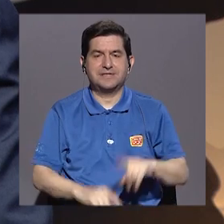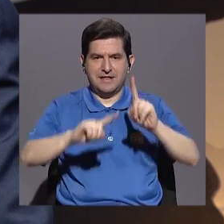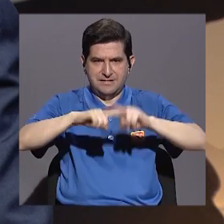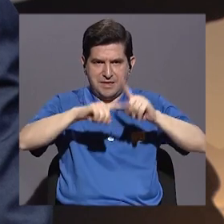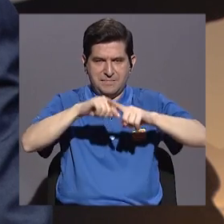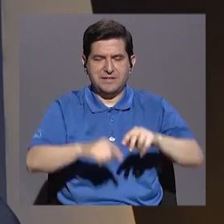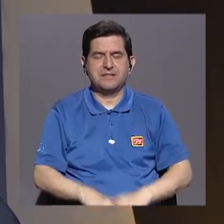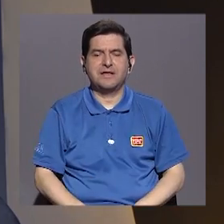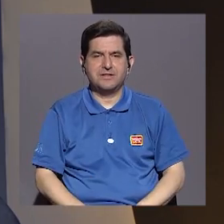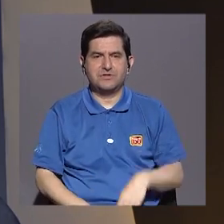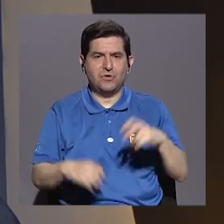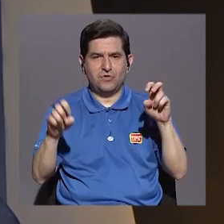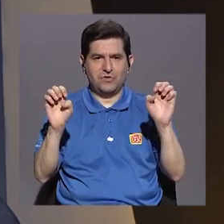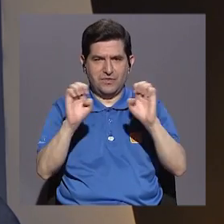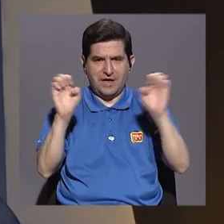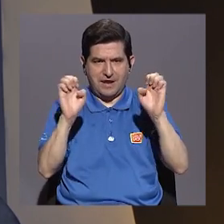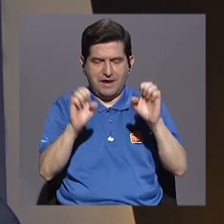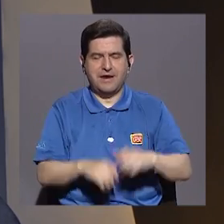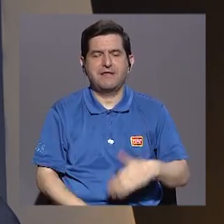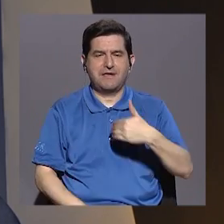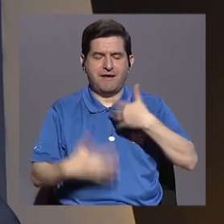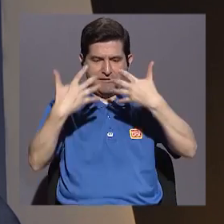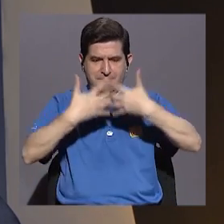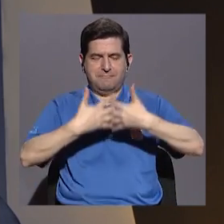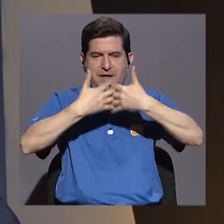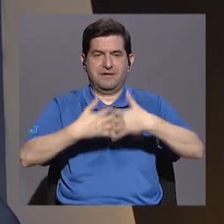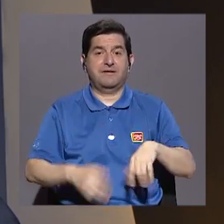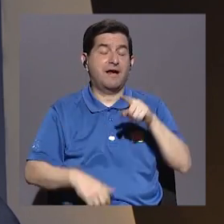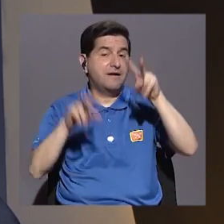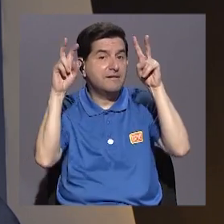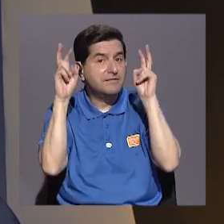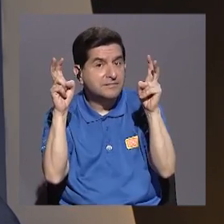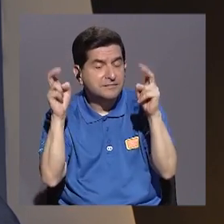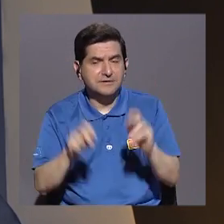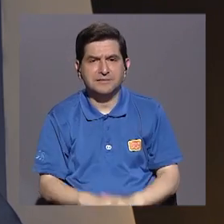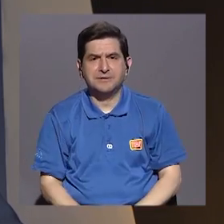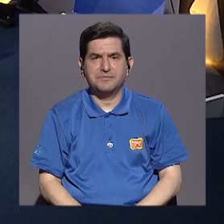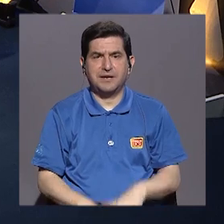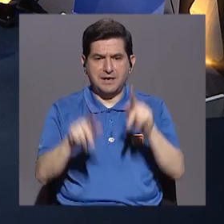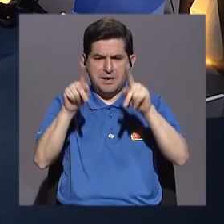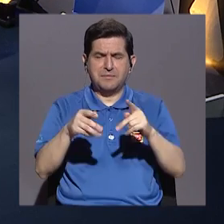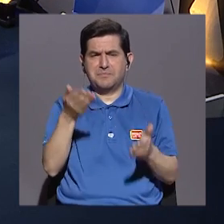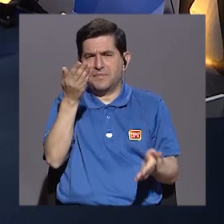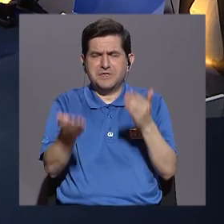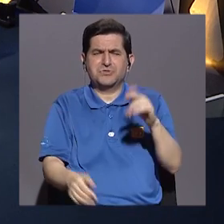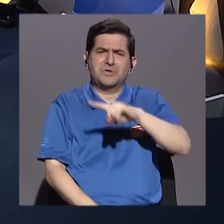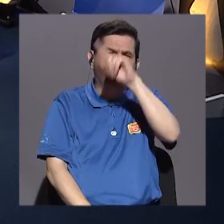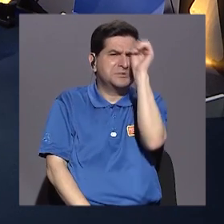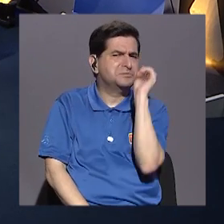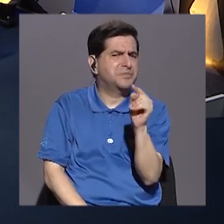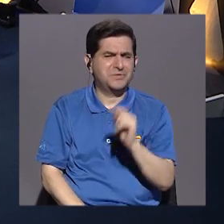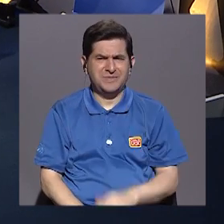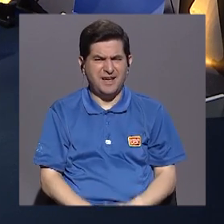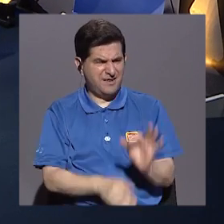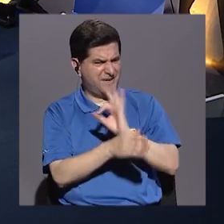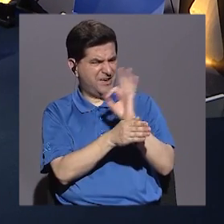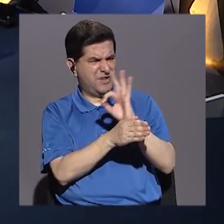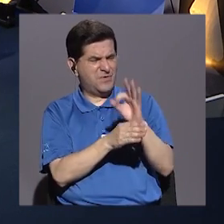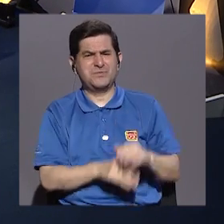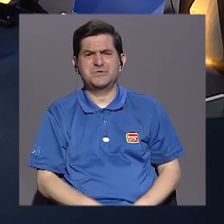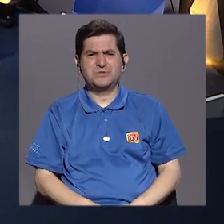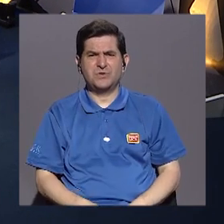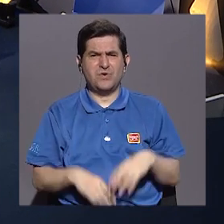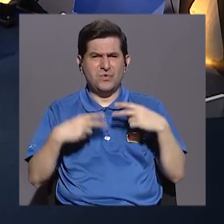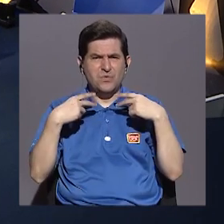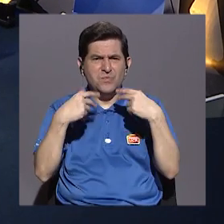la máquina en ese en este tema y las nuestras televisiones podrán cuestionar cómo es que funciona el tema la